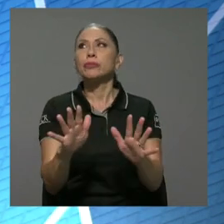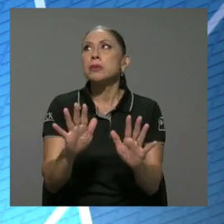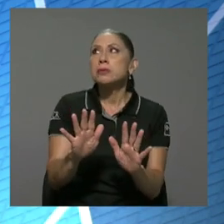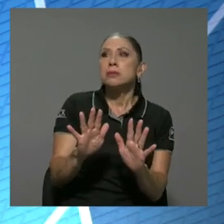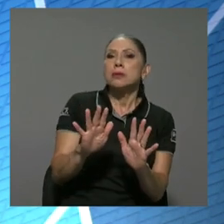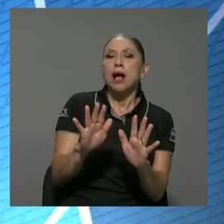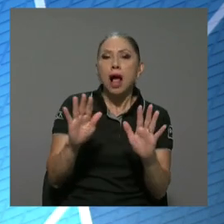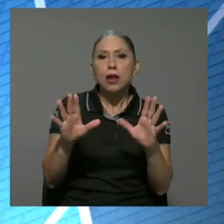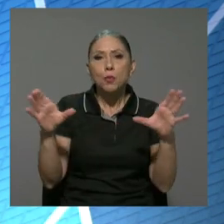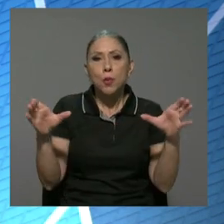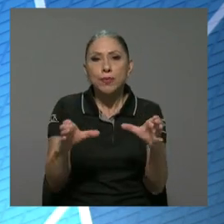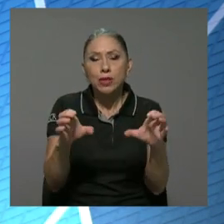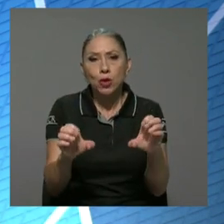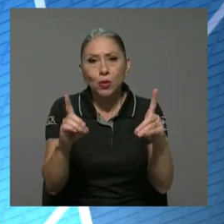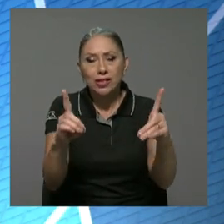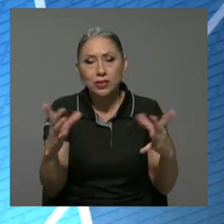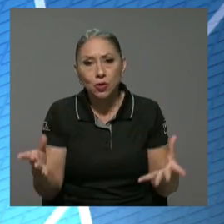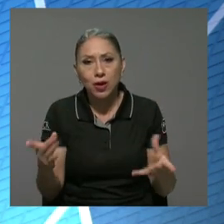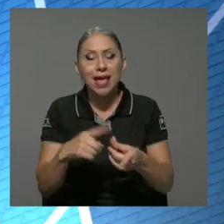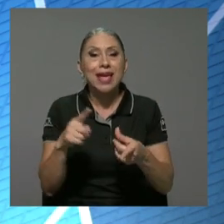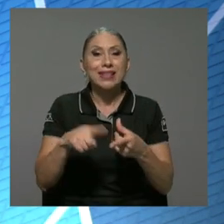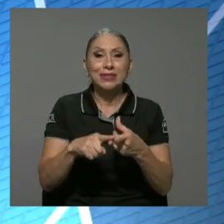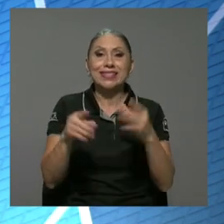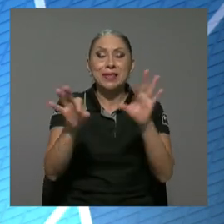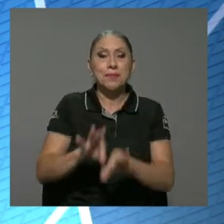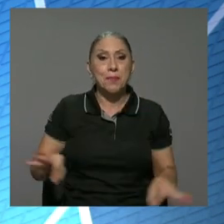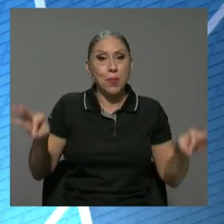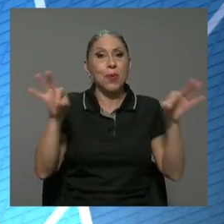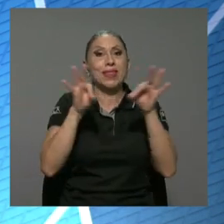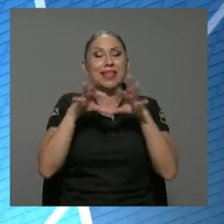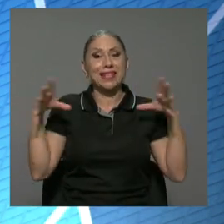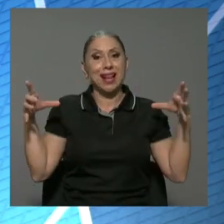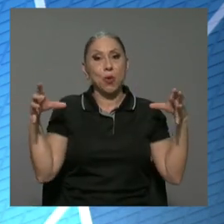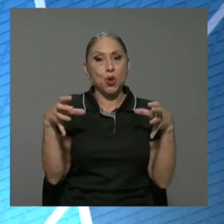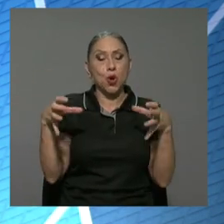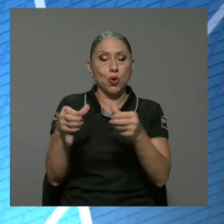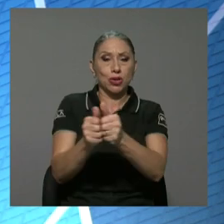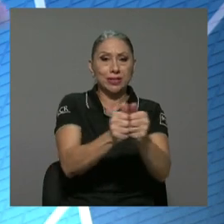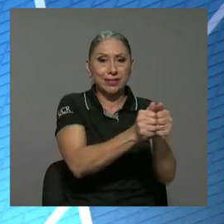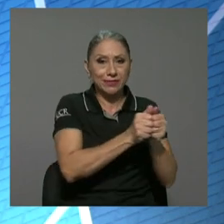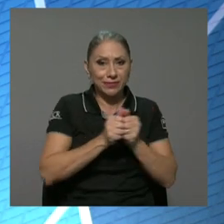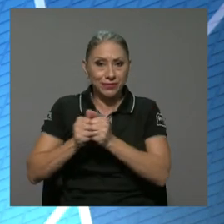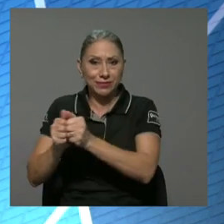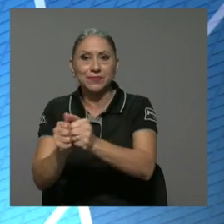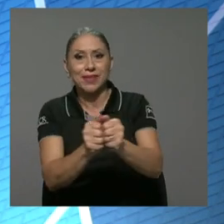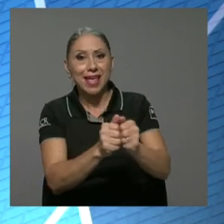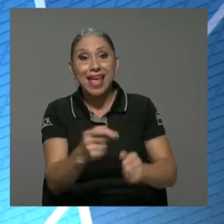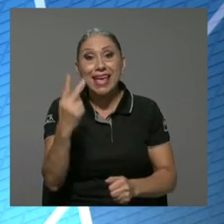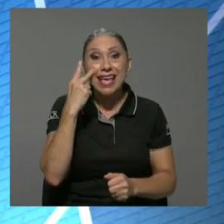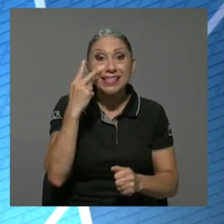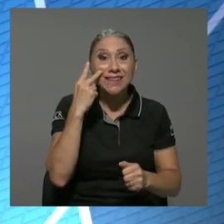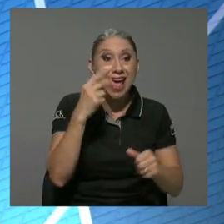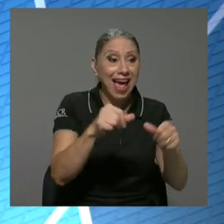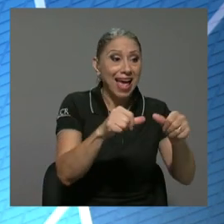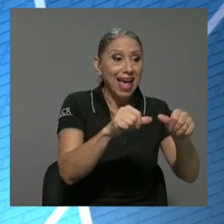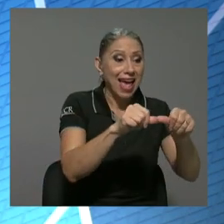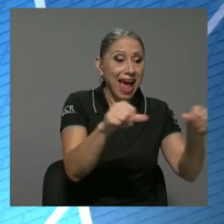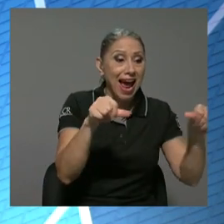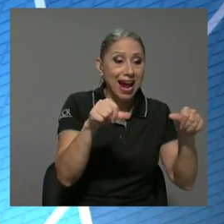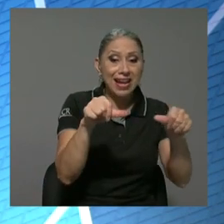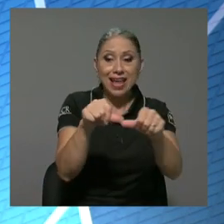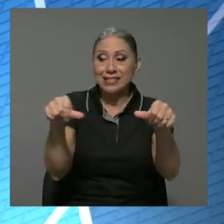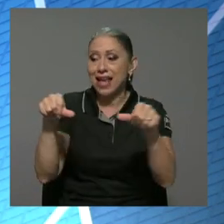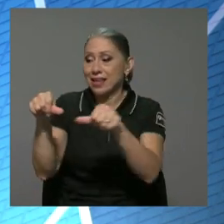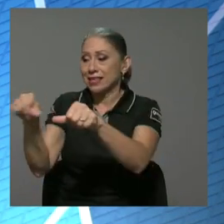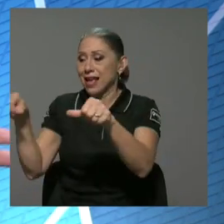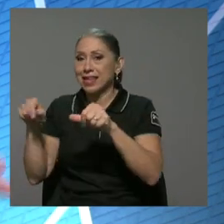parece a mí que ahí la importancia de esta unión, ¿verdad? De que se vea que los diferentes sectores de educación están unidos en pro de defender